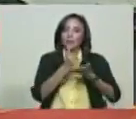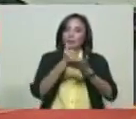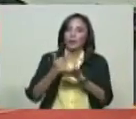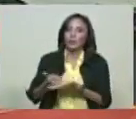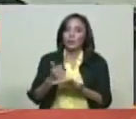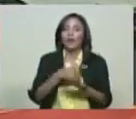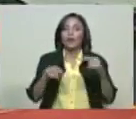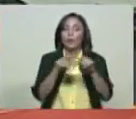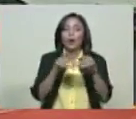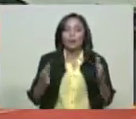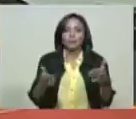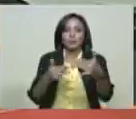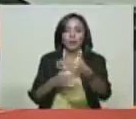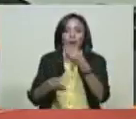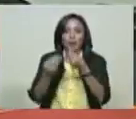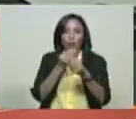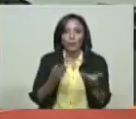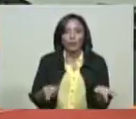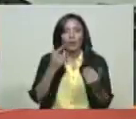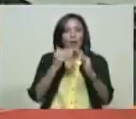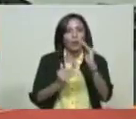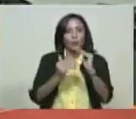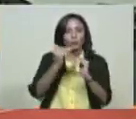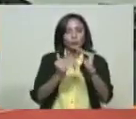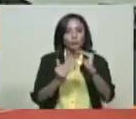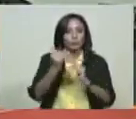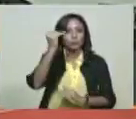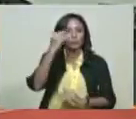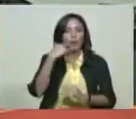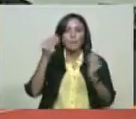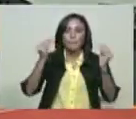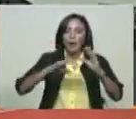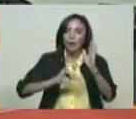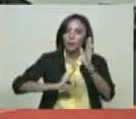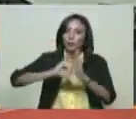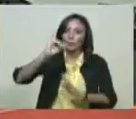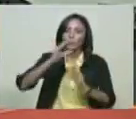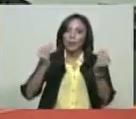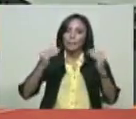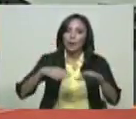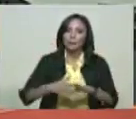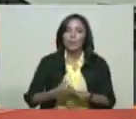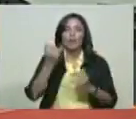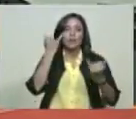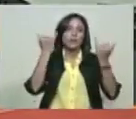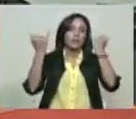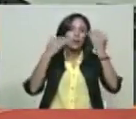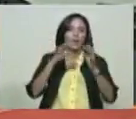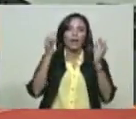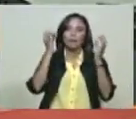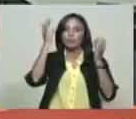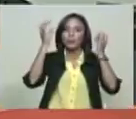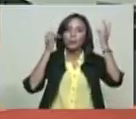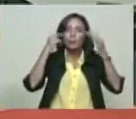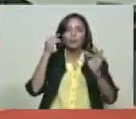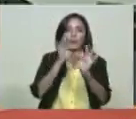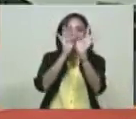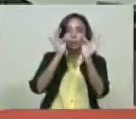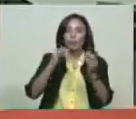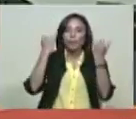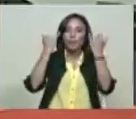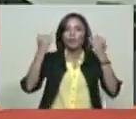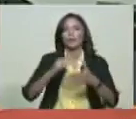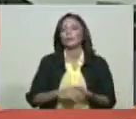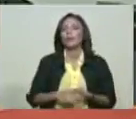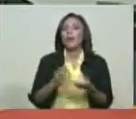con los clavos ahora la protección tiene que aumentar incrementarse con ideas que surgen de las regiones para